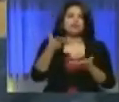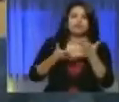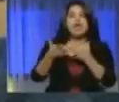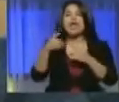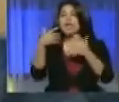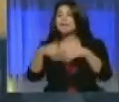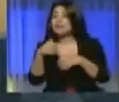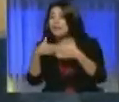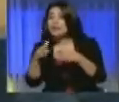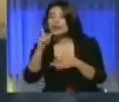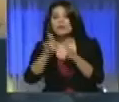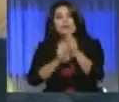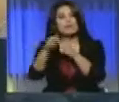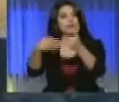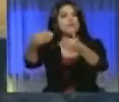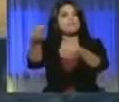públicas.